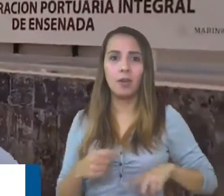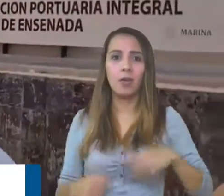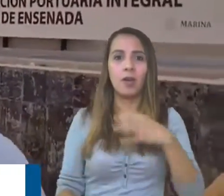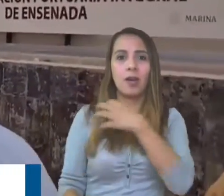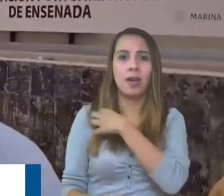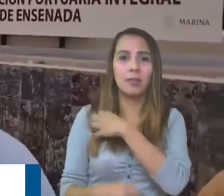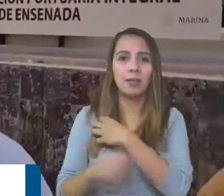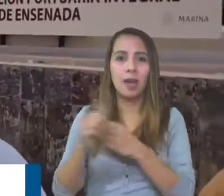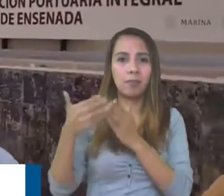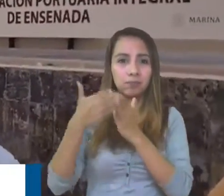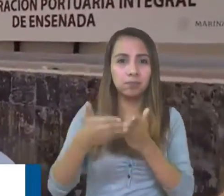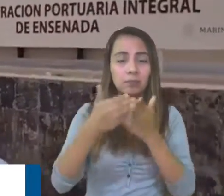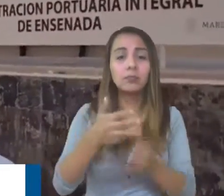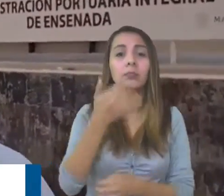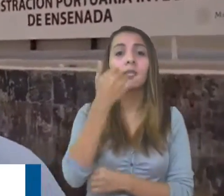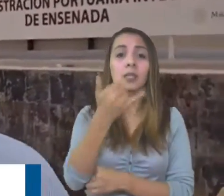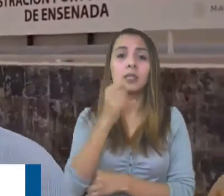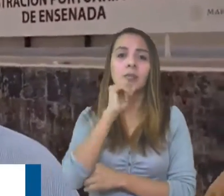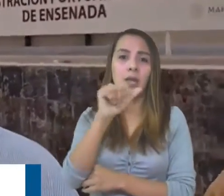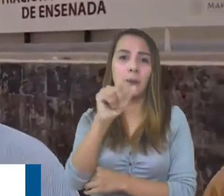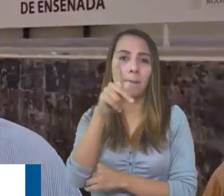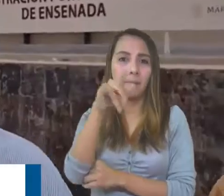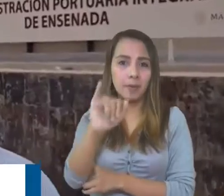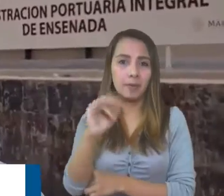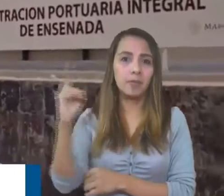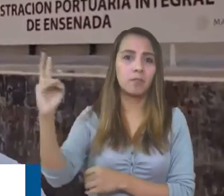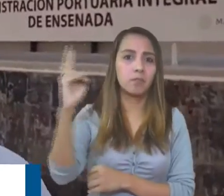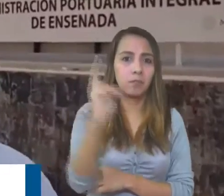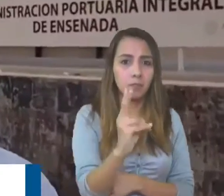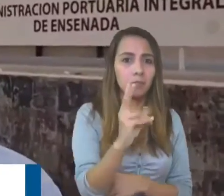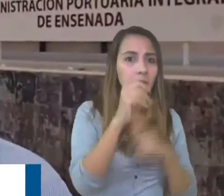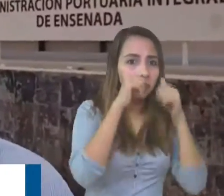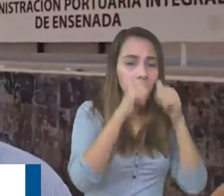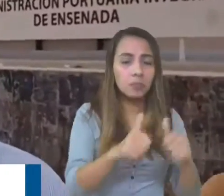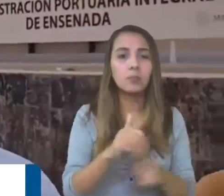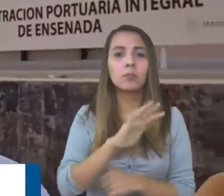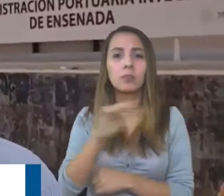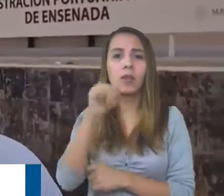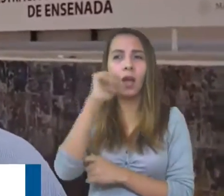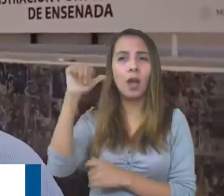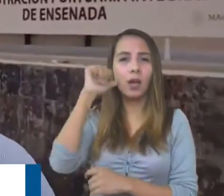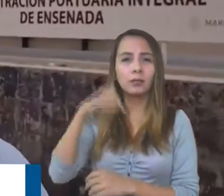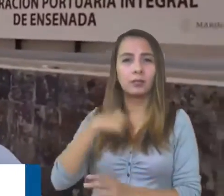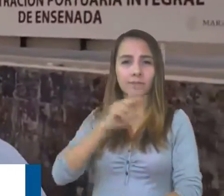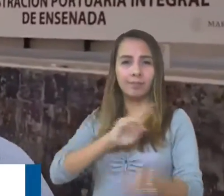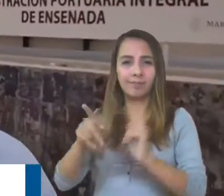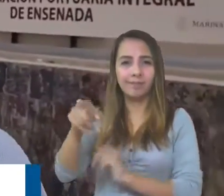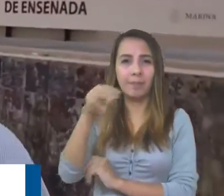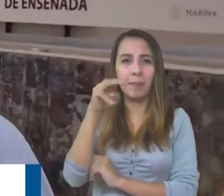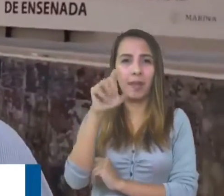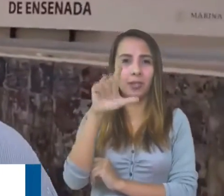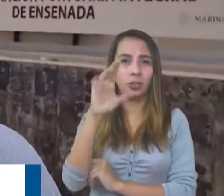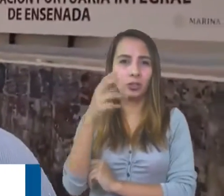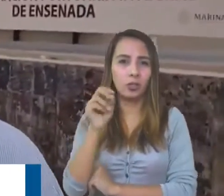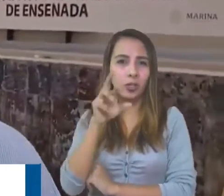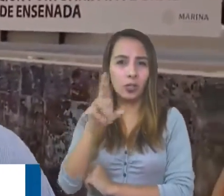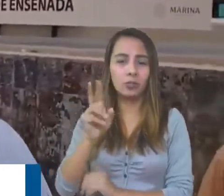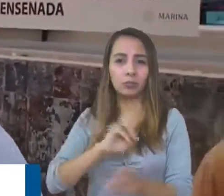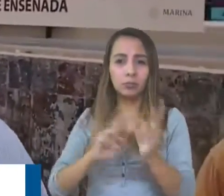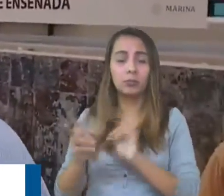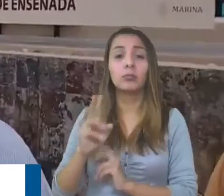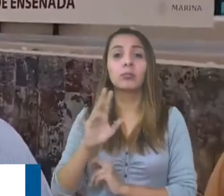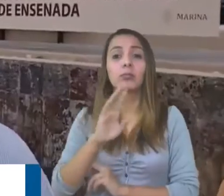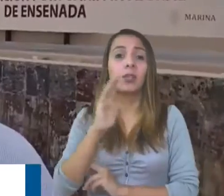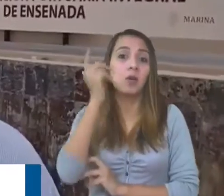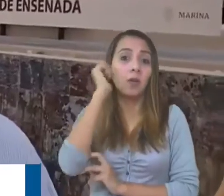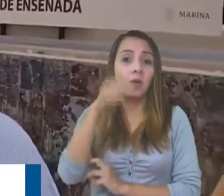Pero el principal, que es el comisionado de pesca, no está atendiendo. Le decía yo ayer a Melchor, van a subir de tono, esperemos que no sea así, porque como lo